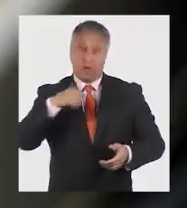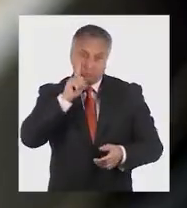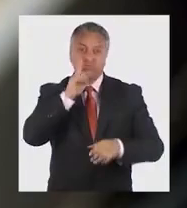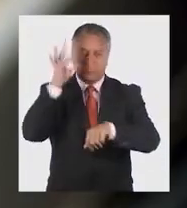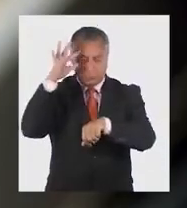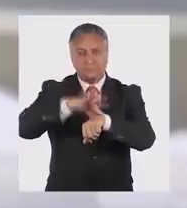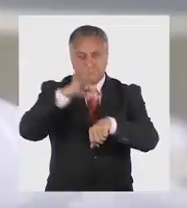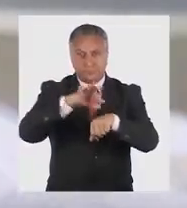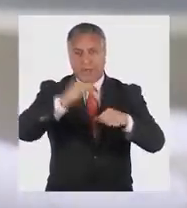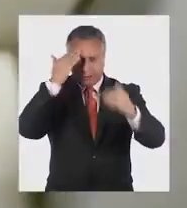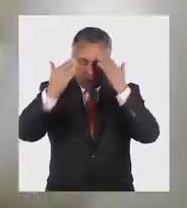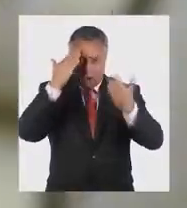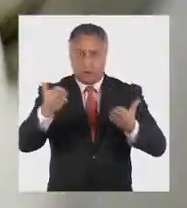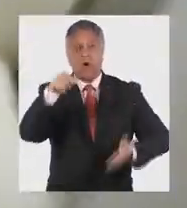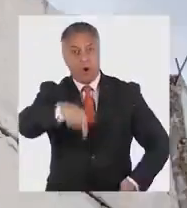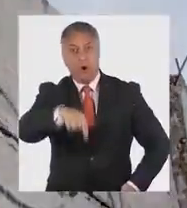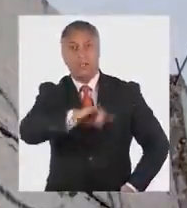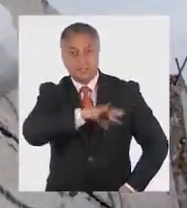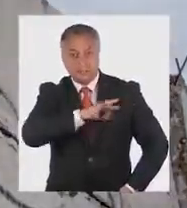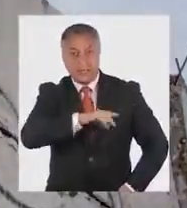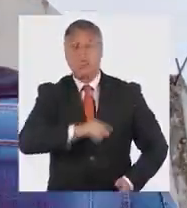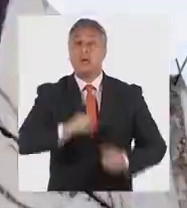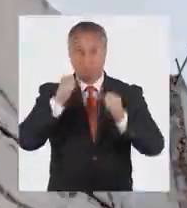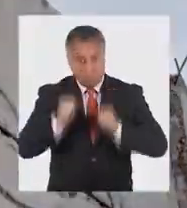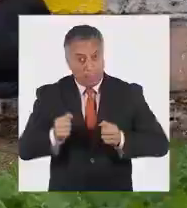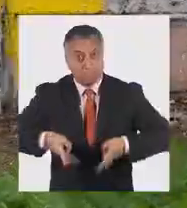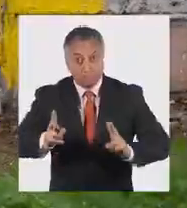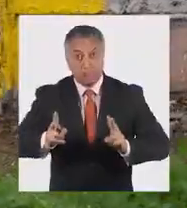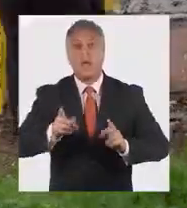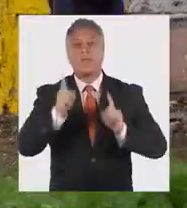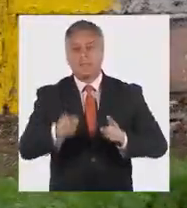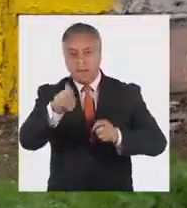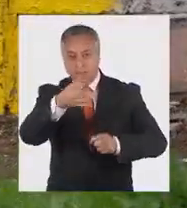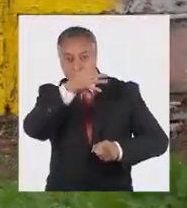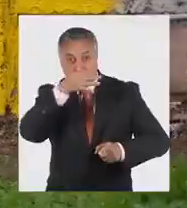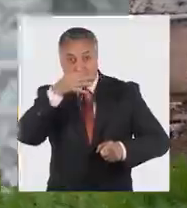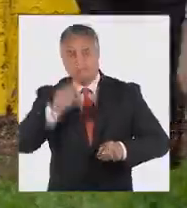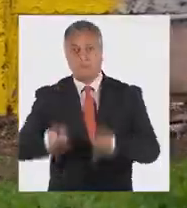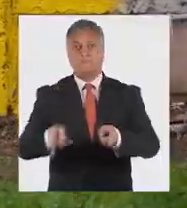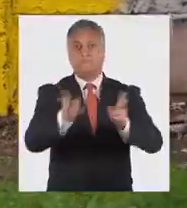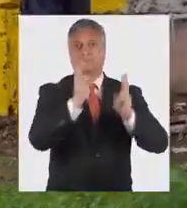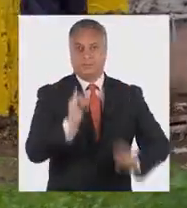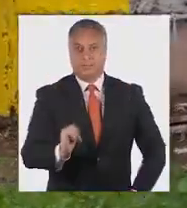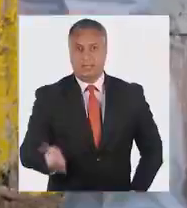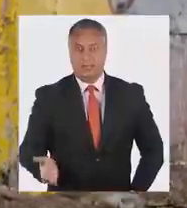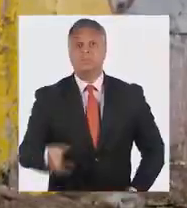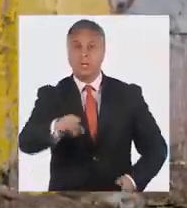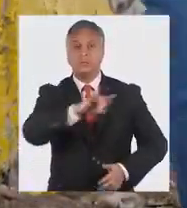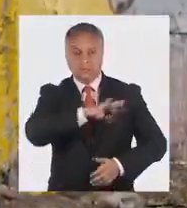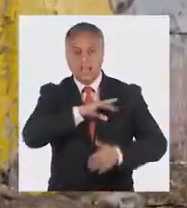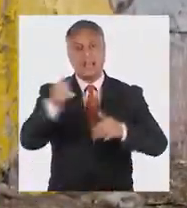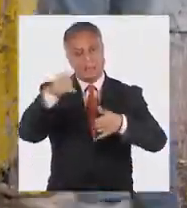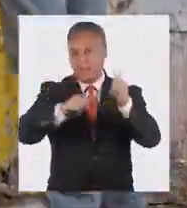una epidemia de patologías psicológicas. Hoy, en Chile, para que algo sea posible, debe ser un negocio conveniente para los de siempre.